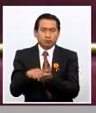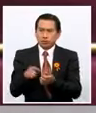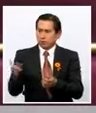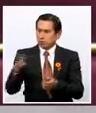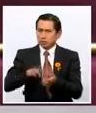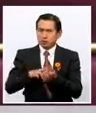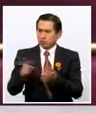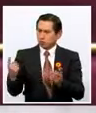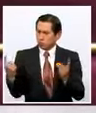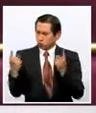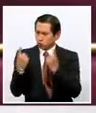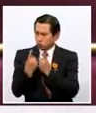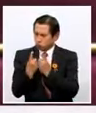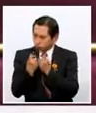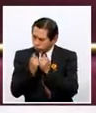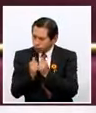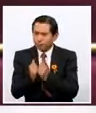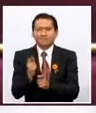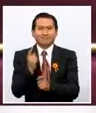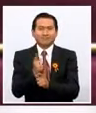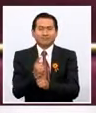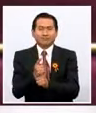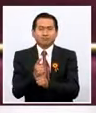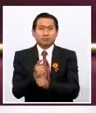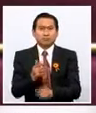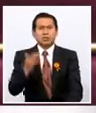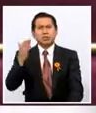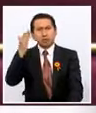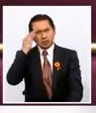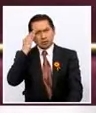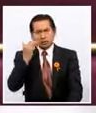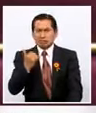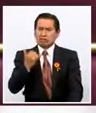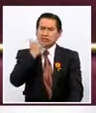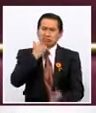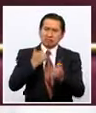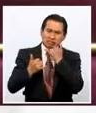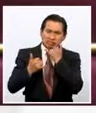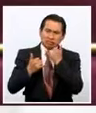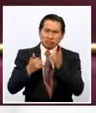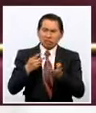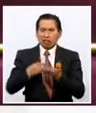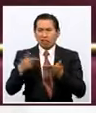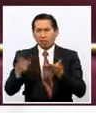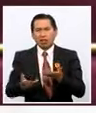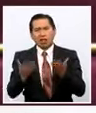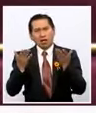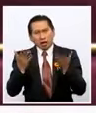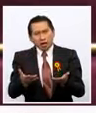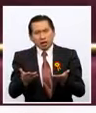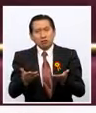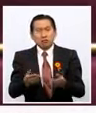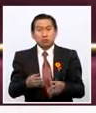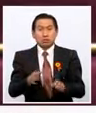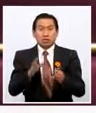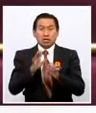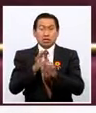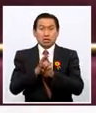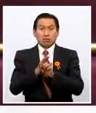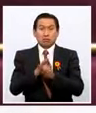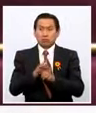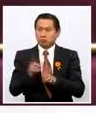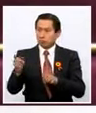lado y sé que hemos tenido tropiezos y errores porque nadie está preparado para frenar